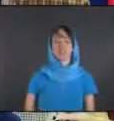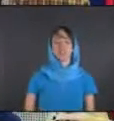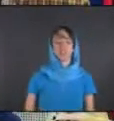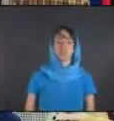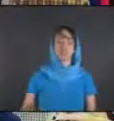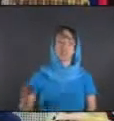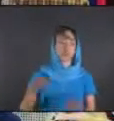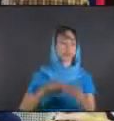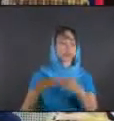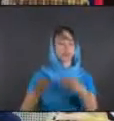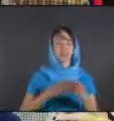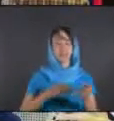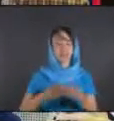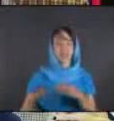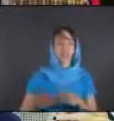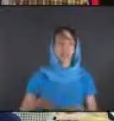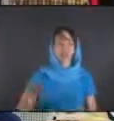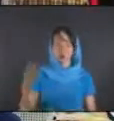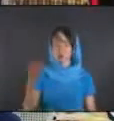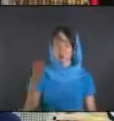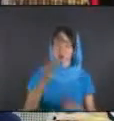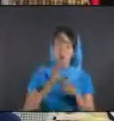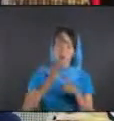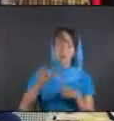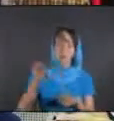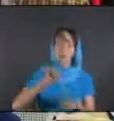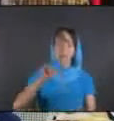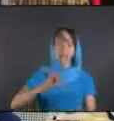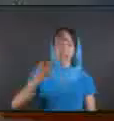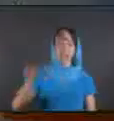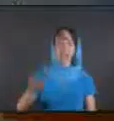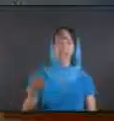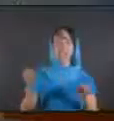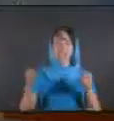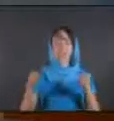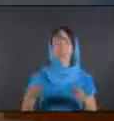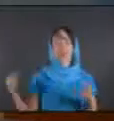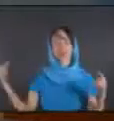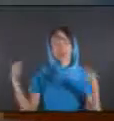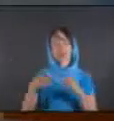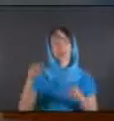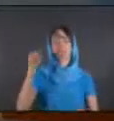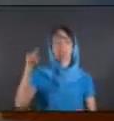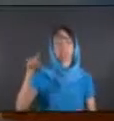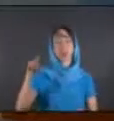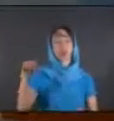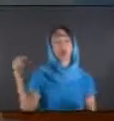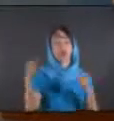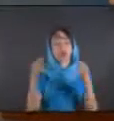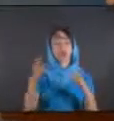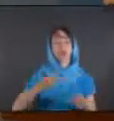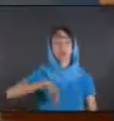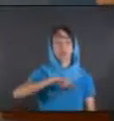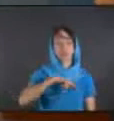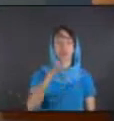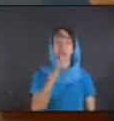mayor, nuestro amado, nuestro Señor, nuestro